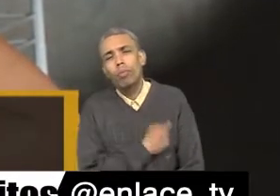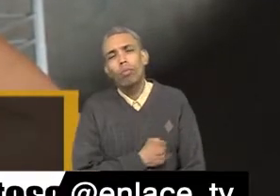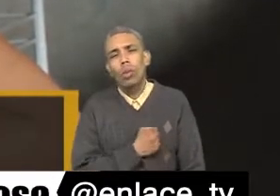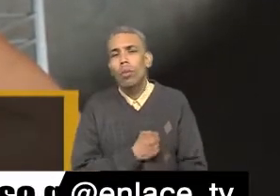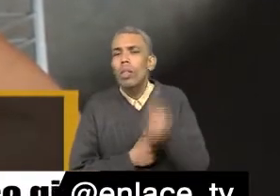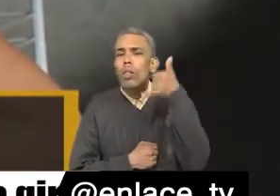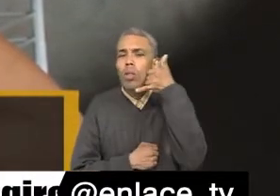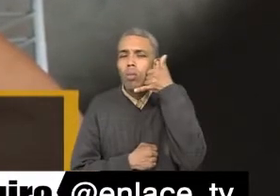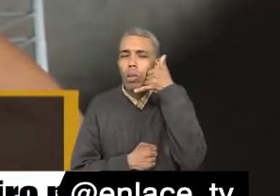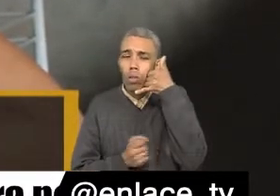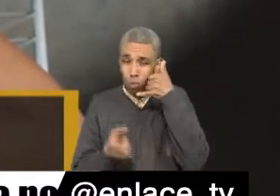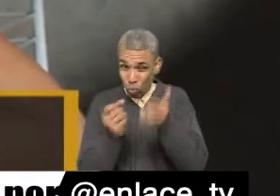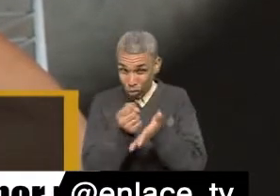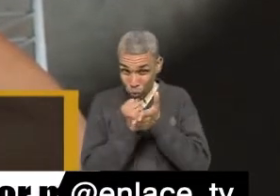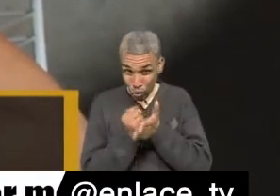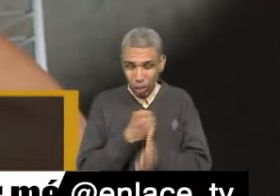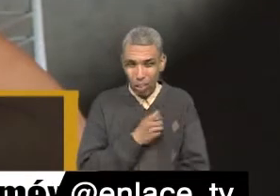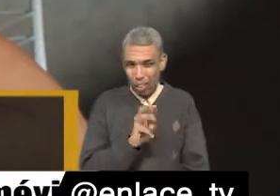es